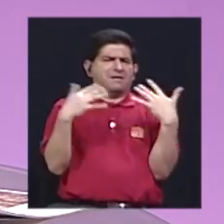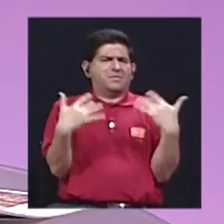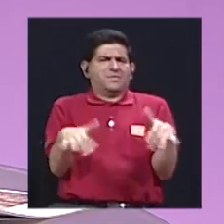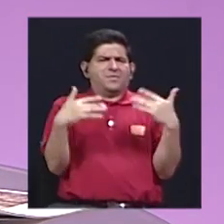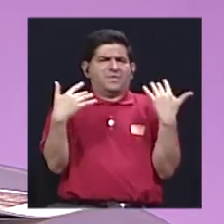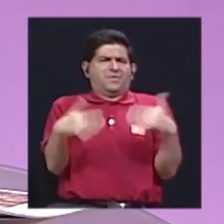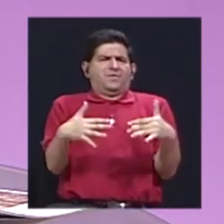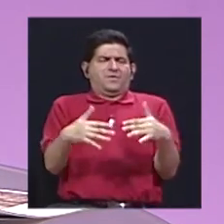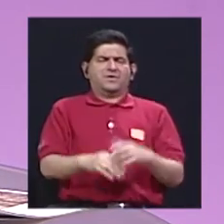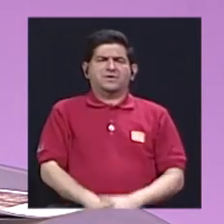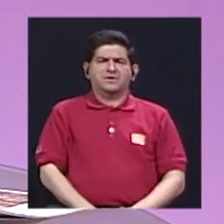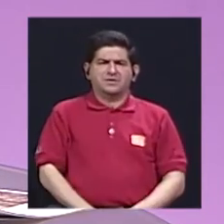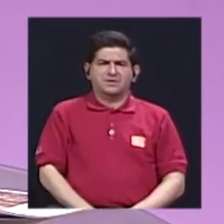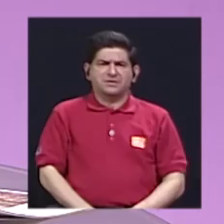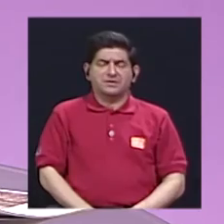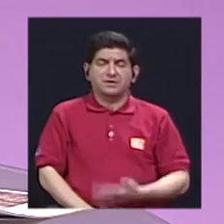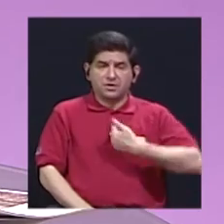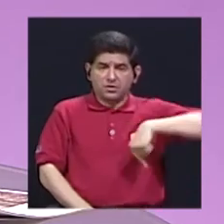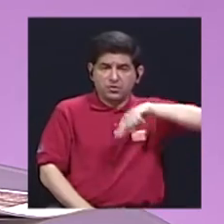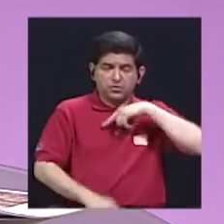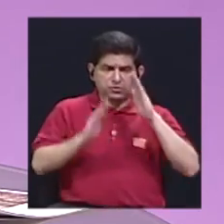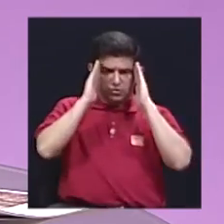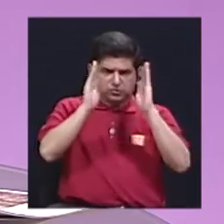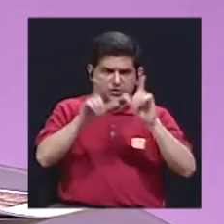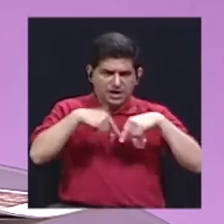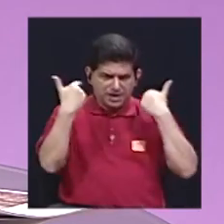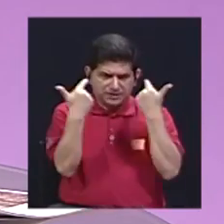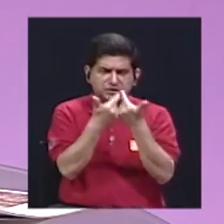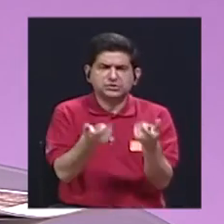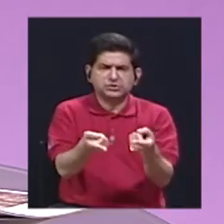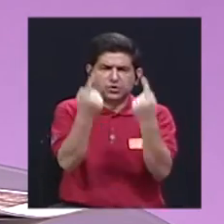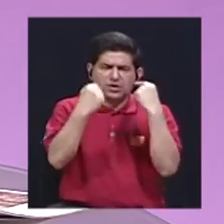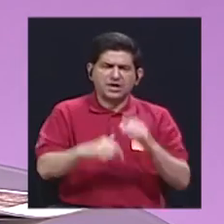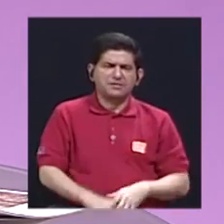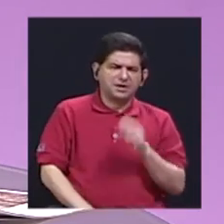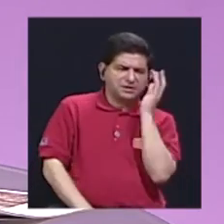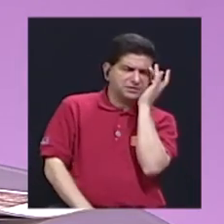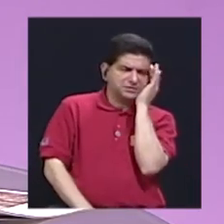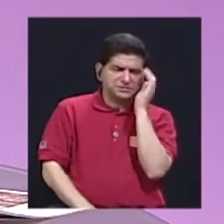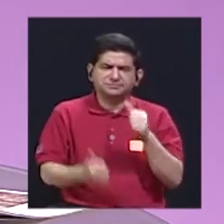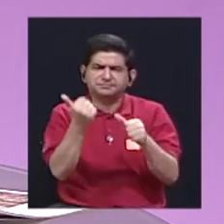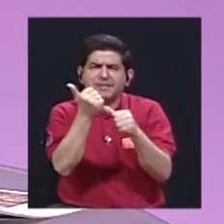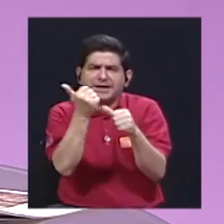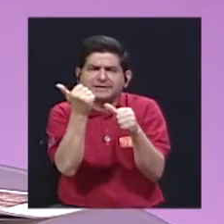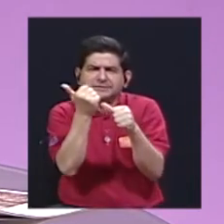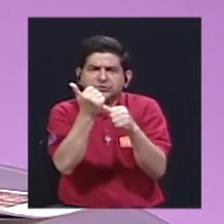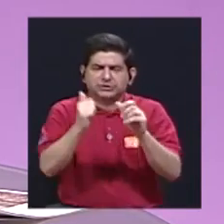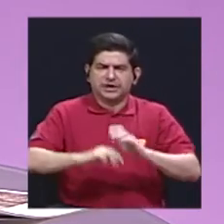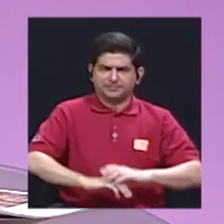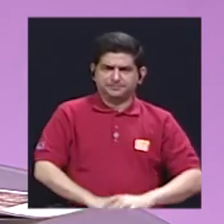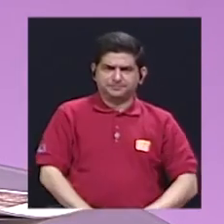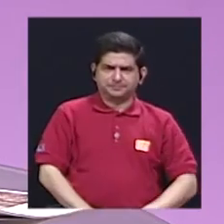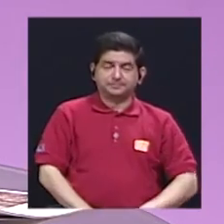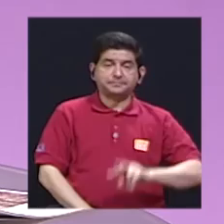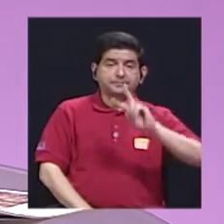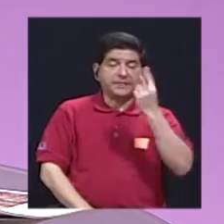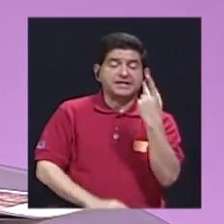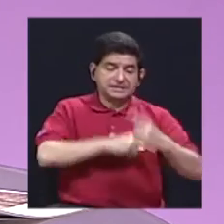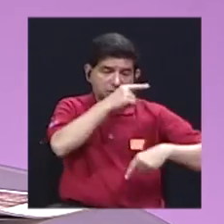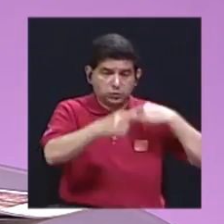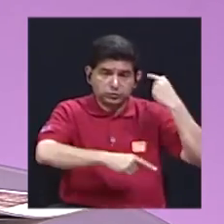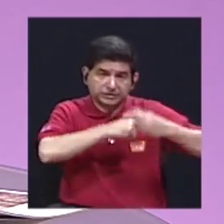porque nos llegan nosotros atendemos grupos que llegan con inquietud para que los asesoremos y en la segunda